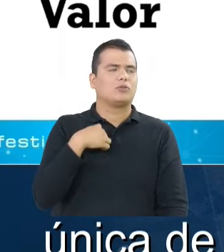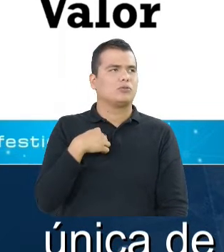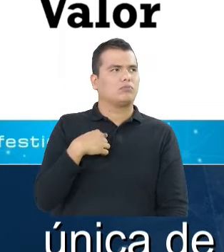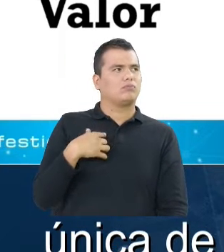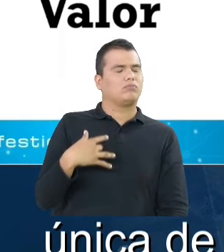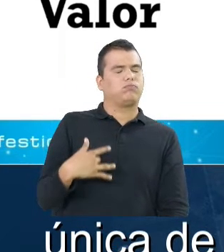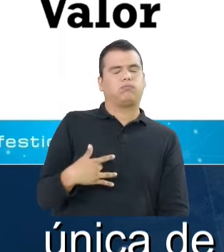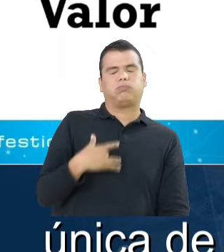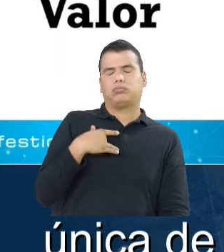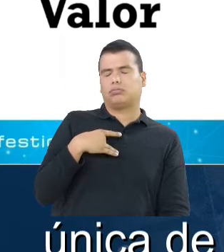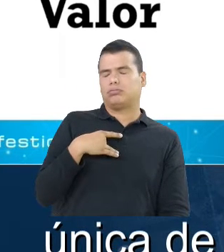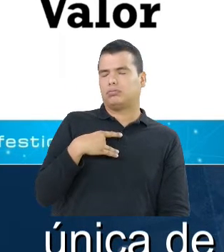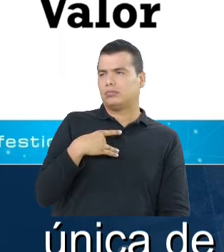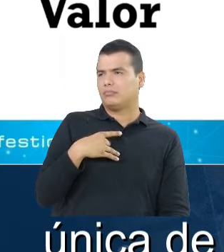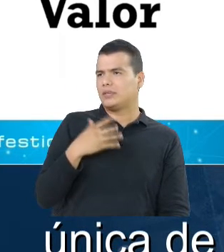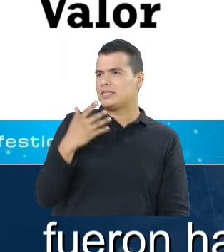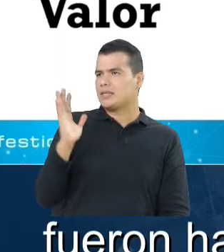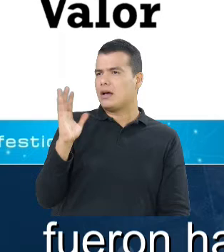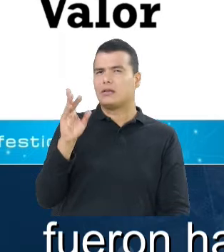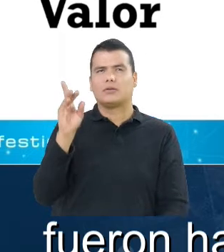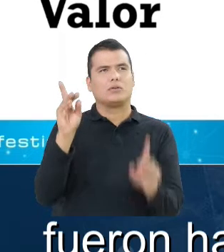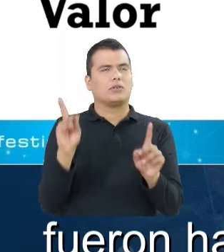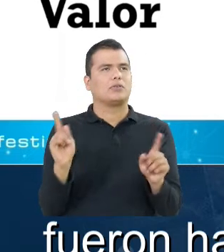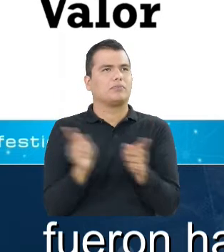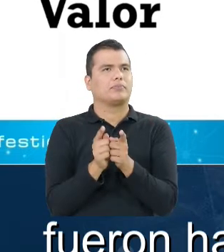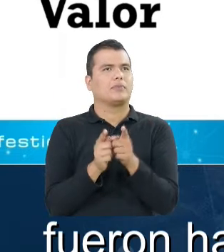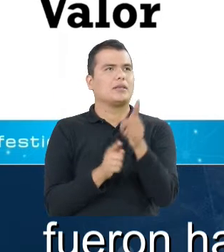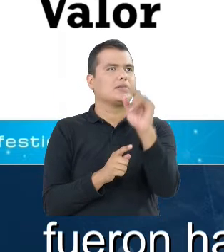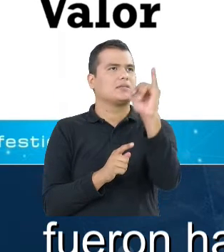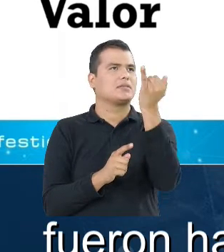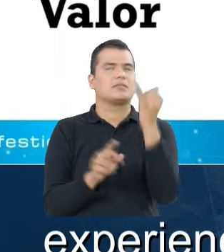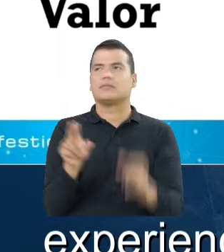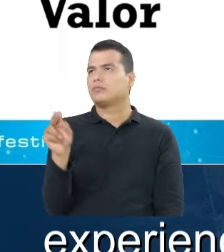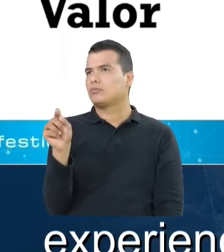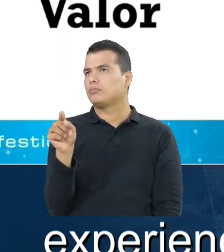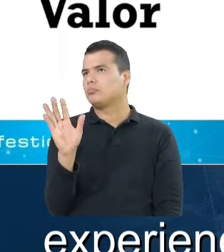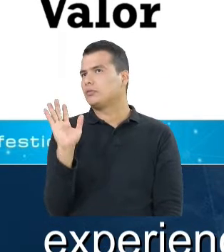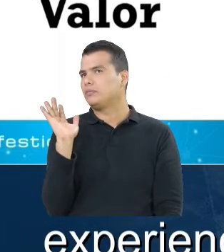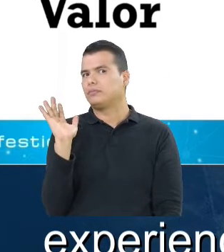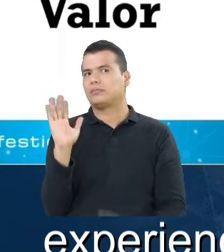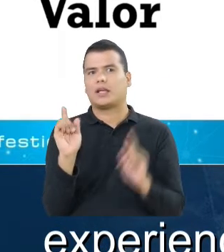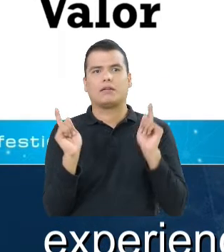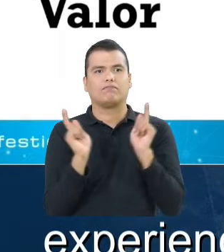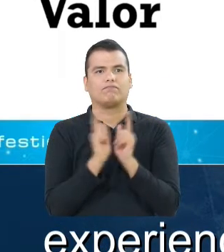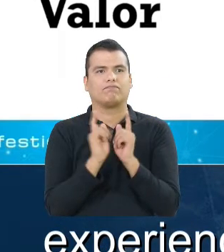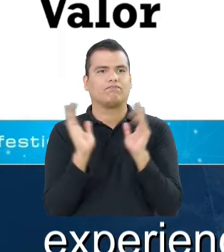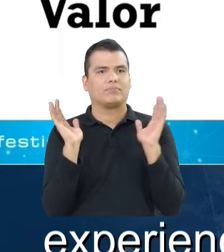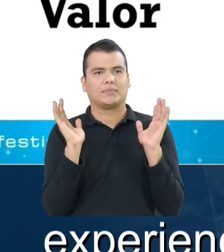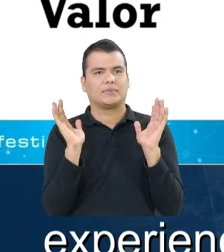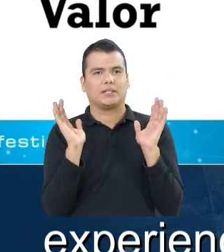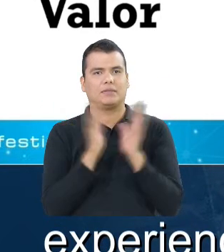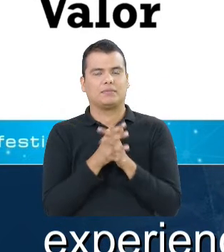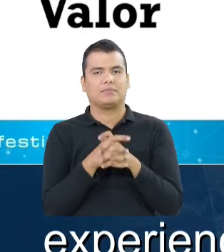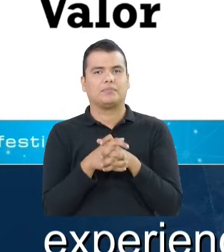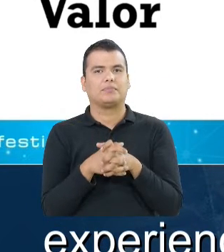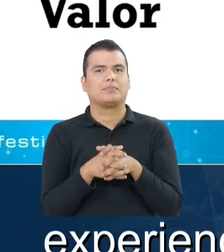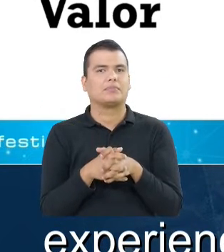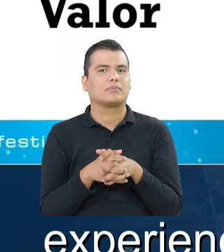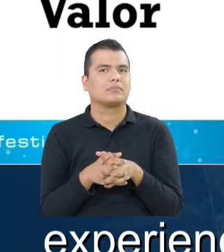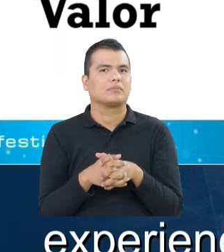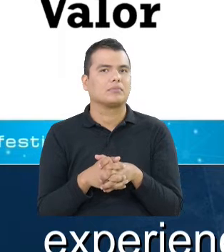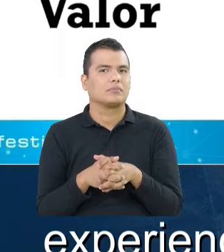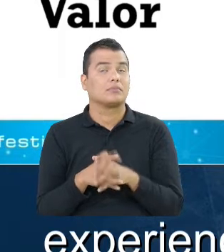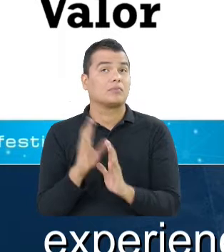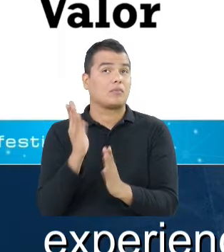como usuario fuera una simple decisión de si quiero o no quiero tocineta y si quiero o no quiero queso y se acabó. Entonces, esa